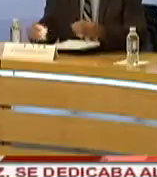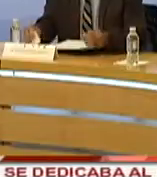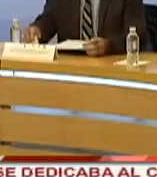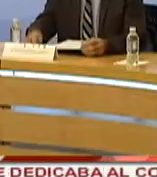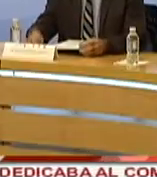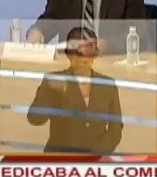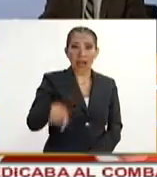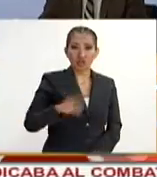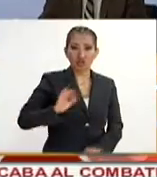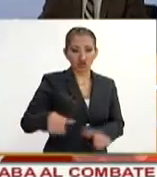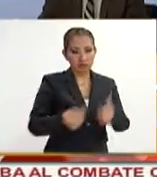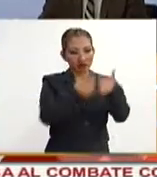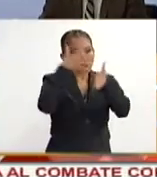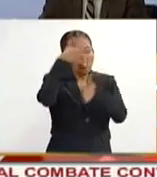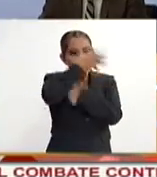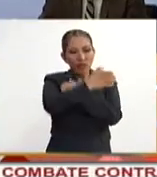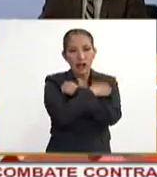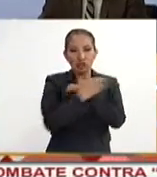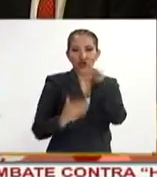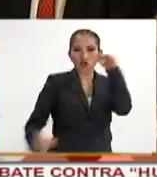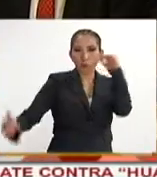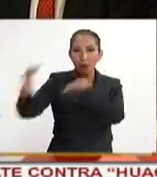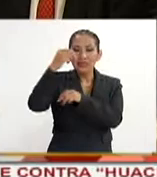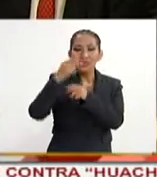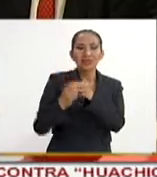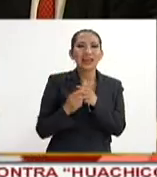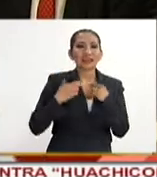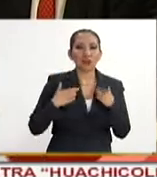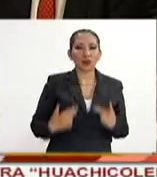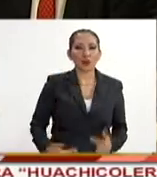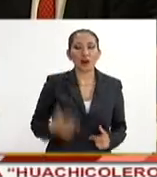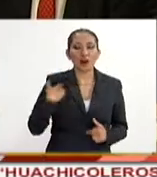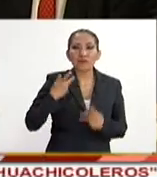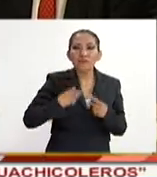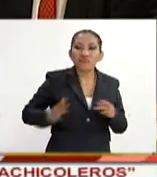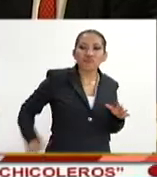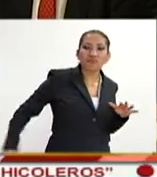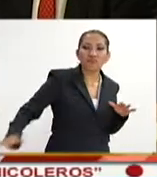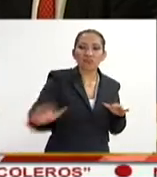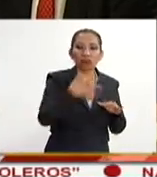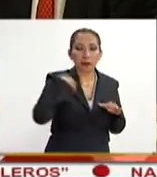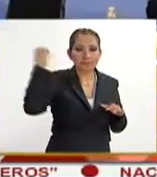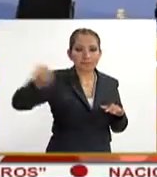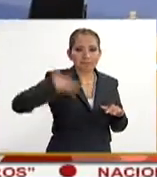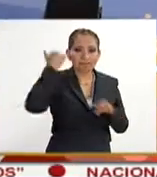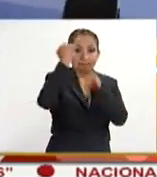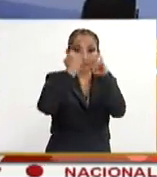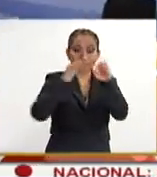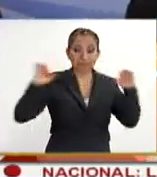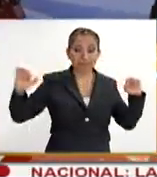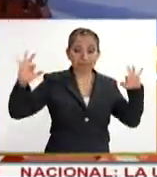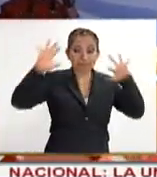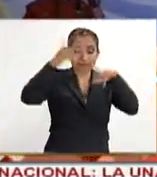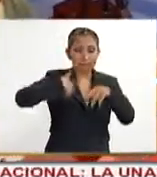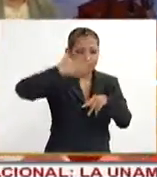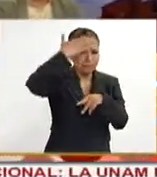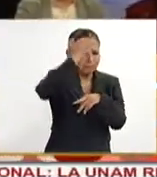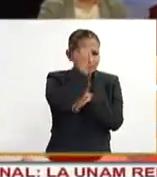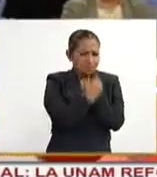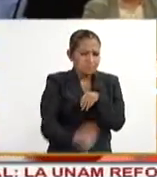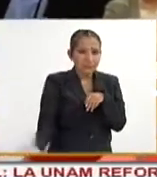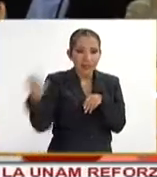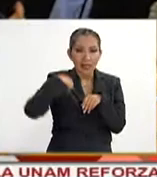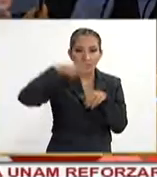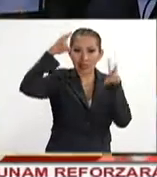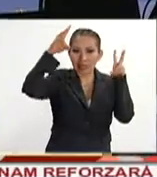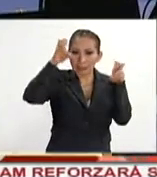Esto fue Desafíos de la Educación Superior en el Desarrollo Humano y la Sociedad, un seminario internacional que reunió a expertos en esta